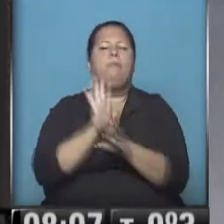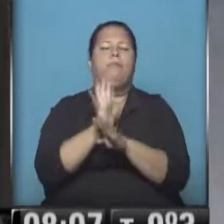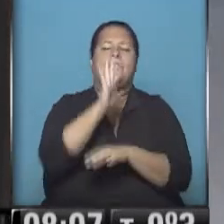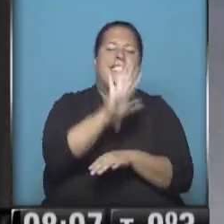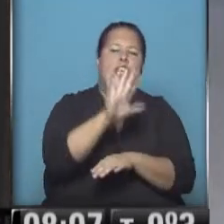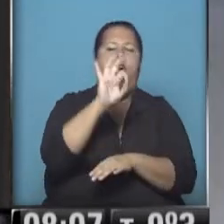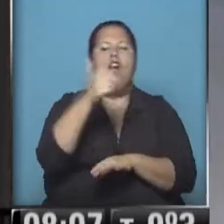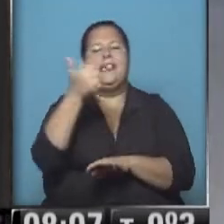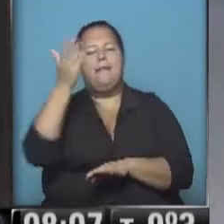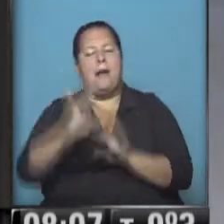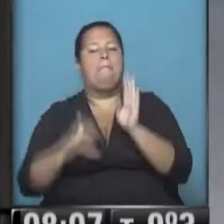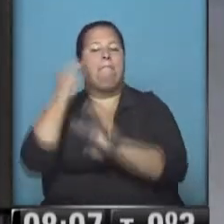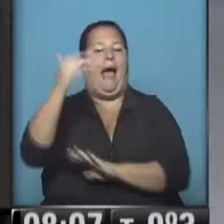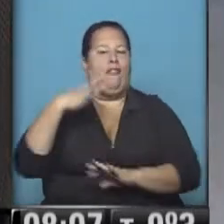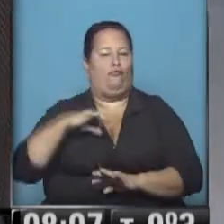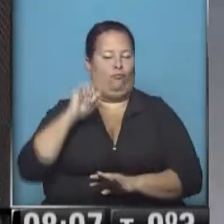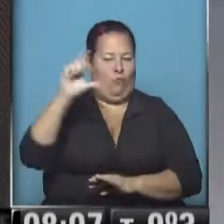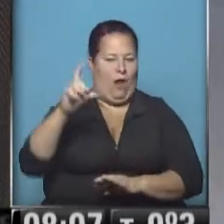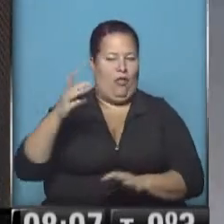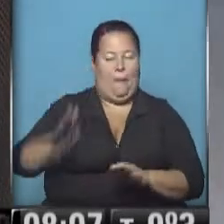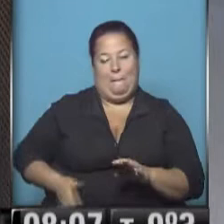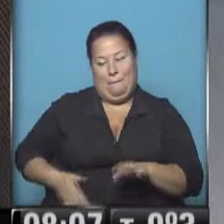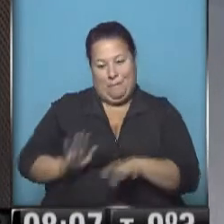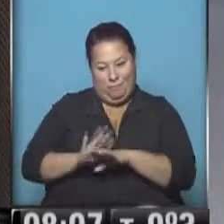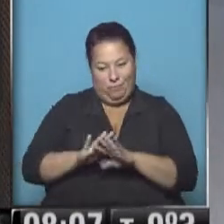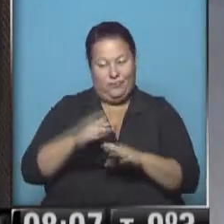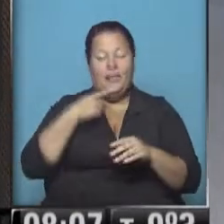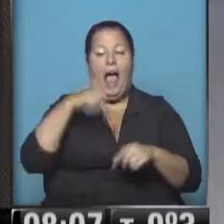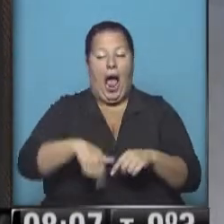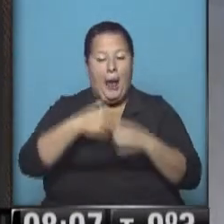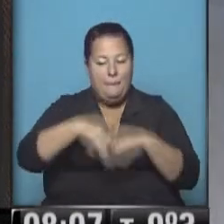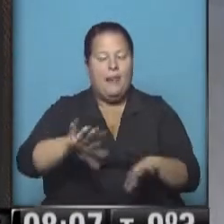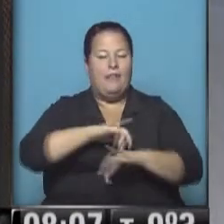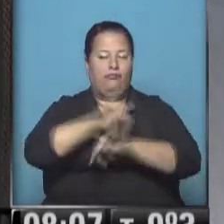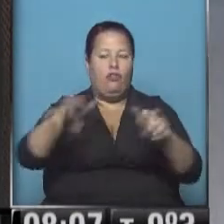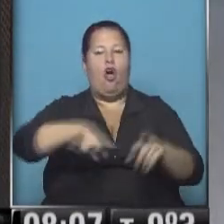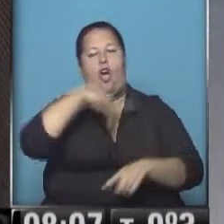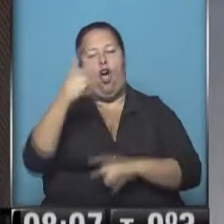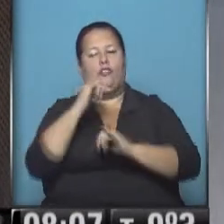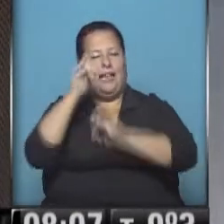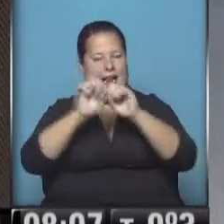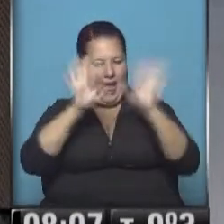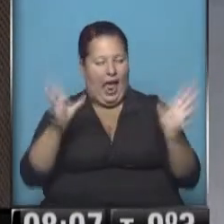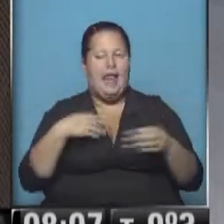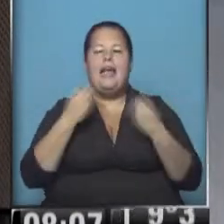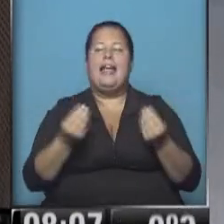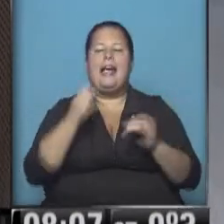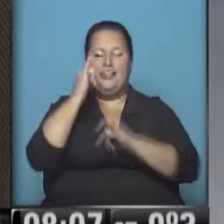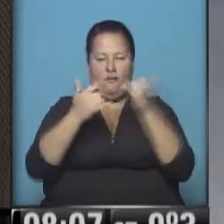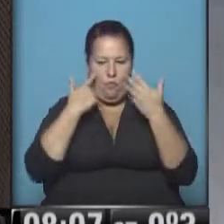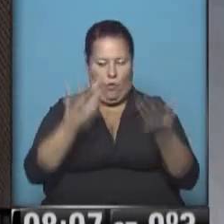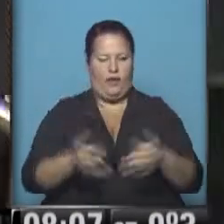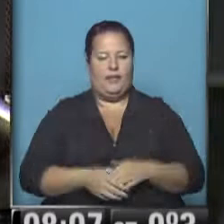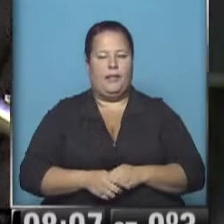5 y un 6% más de salario en el bolsillo. Claro, a partir de hoy se van a empezar a conocer otros detalles. Lo que sabemos en el siguiente informe.